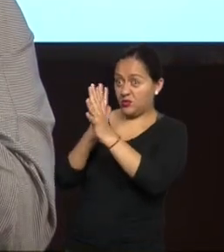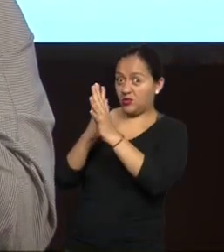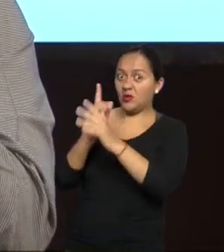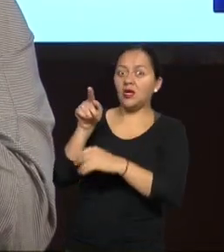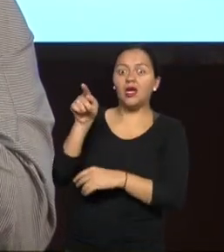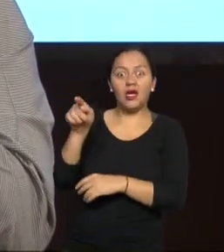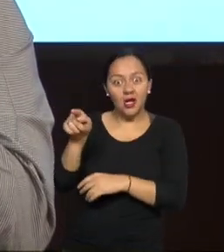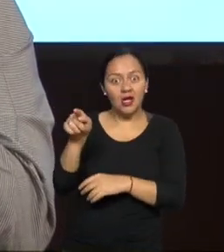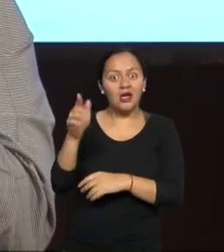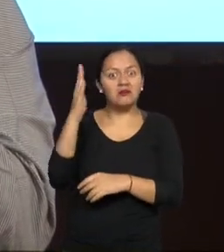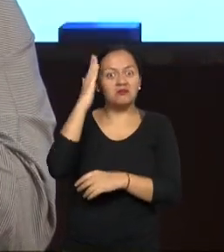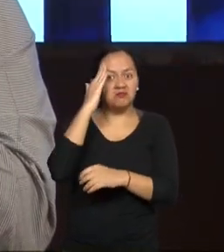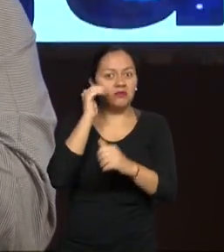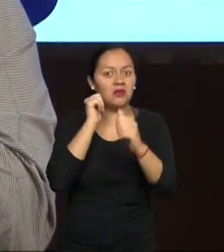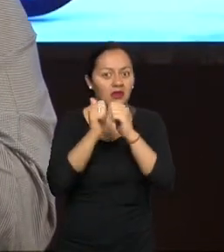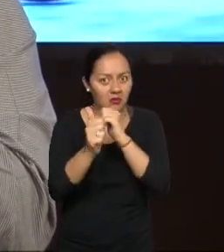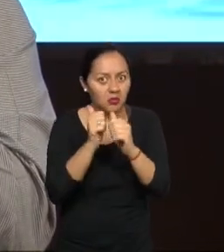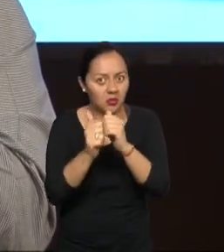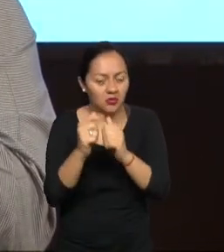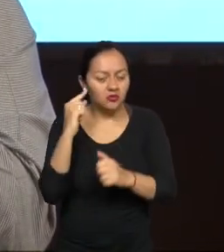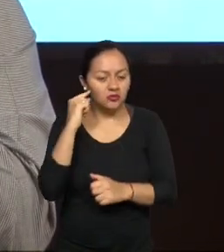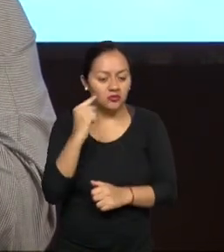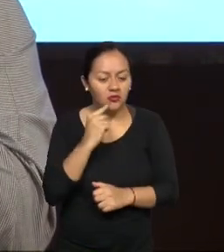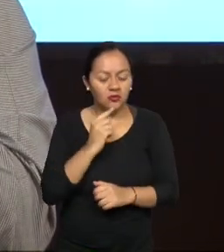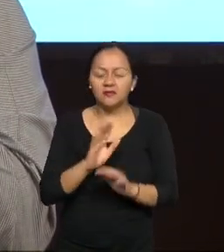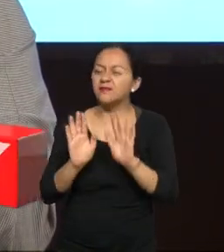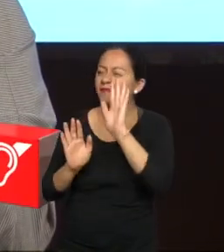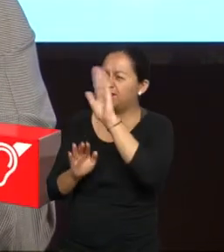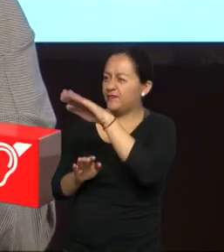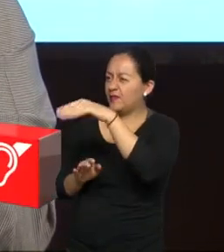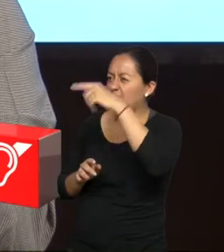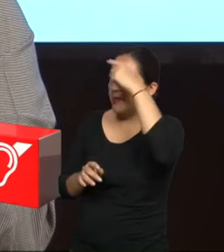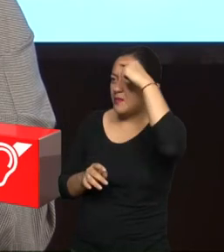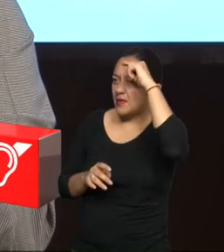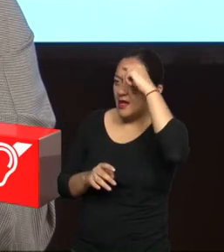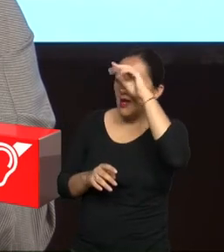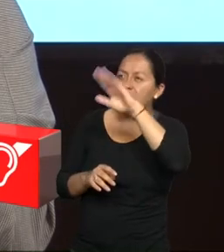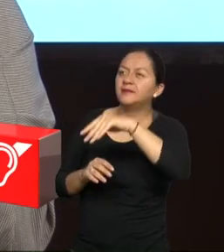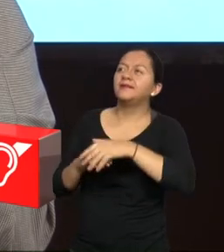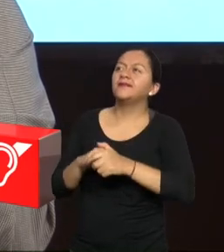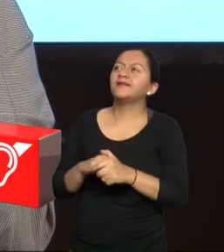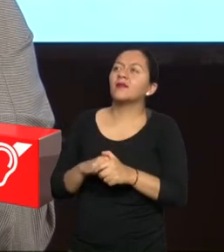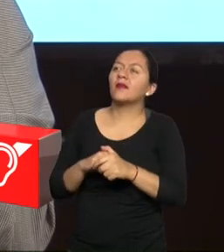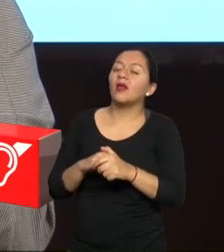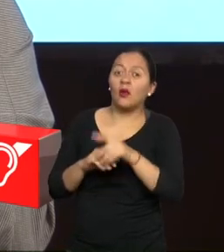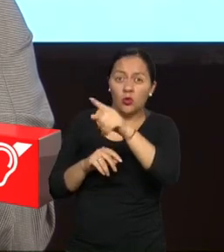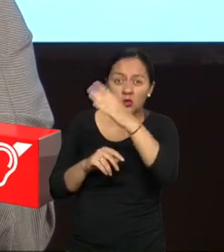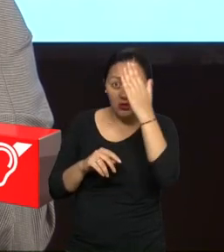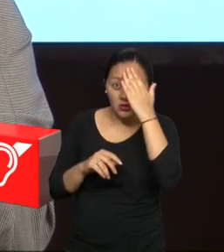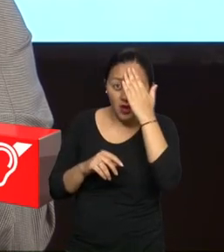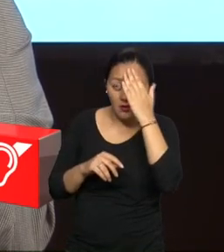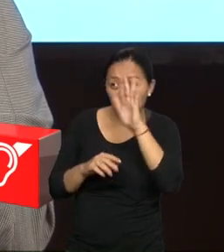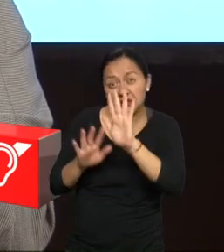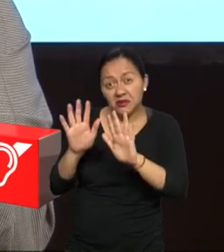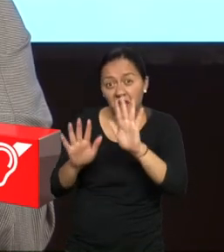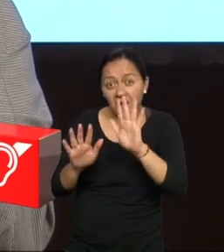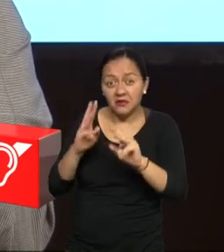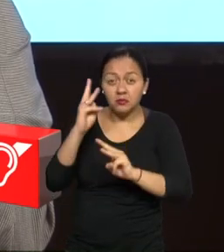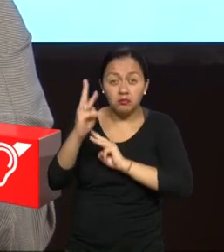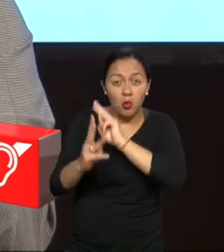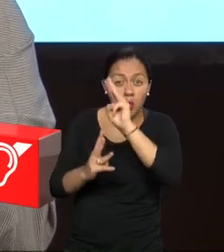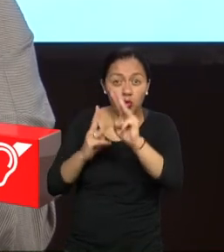tener la actividad deportiva. Miguel, no sé si conoces si en el mundo existan personas sordas que han